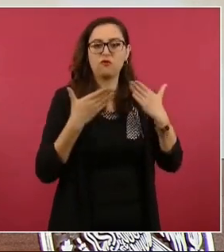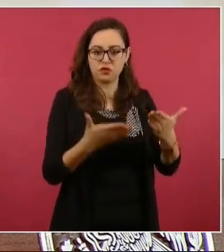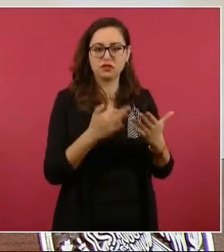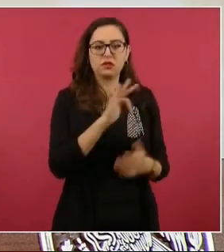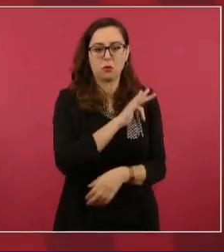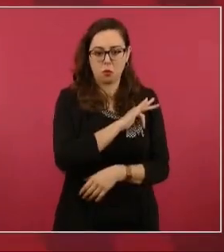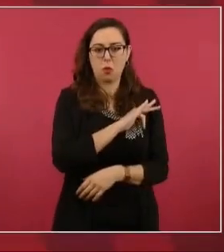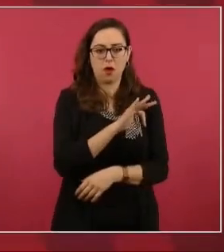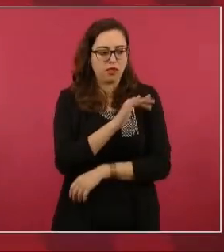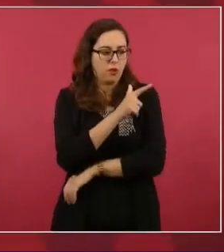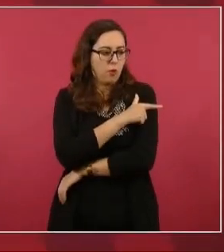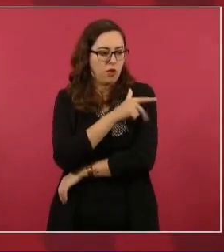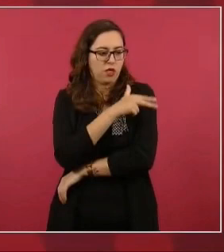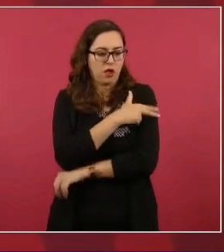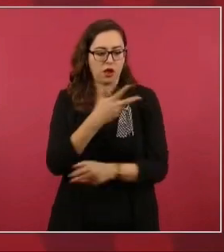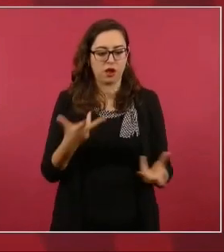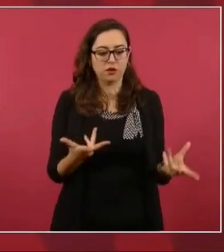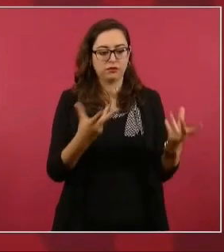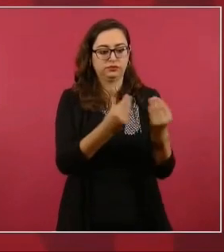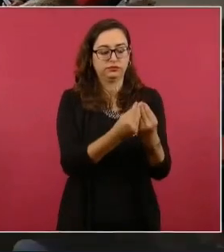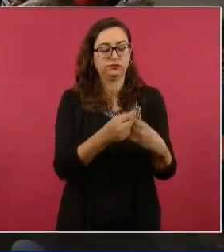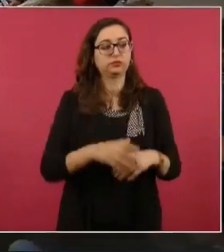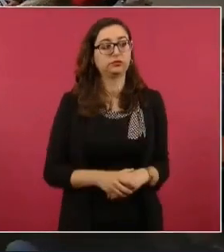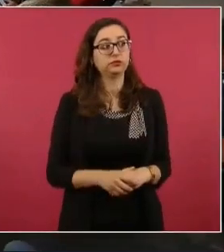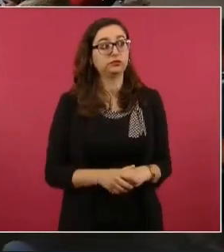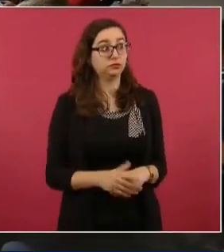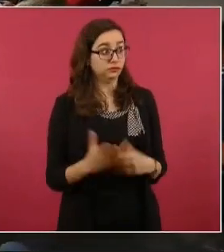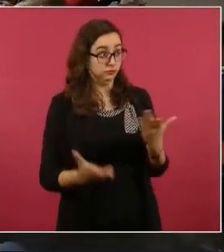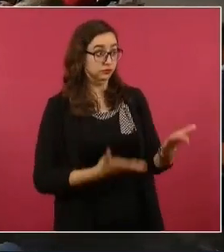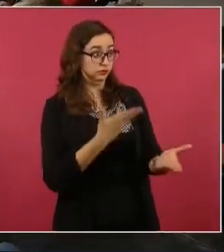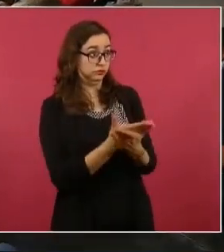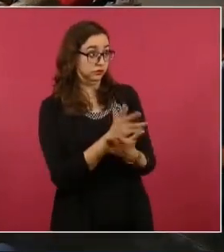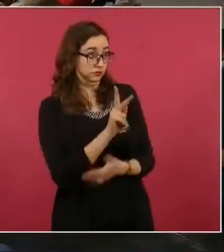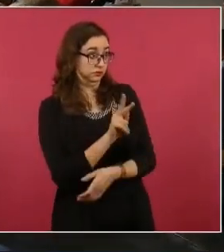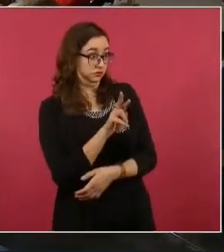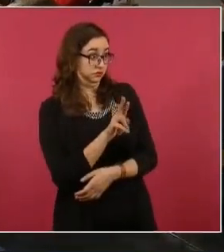Guardia Nacional. Y que continúe como la propuesta del PRI. O sea, no es que el PRI esté aprovechando